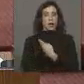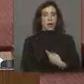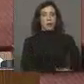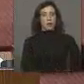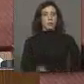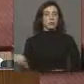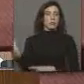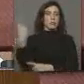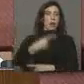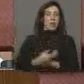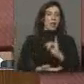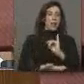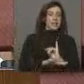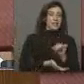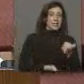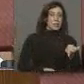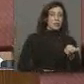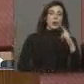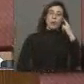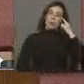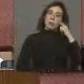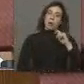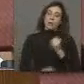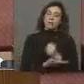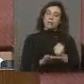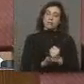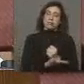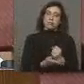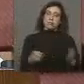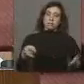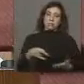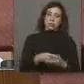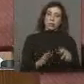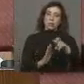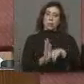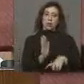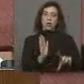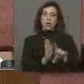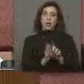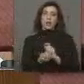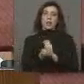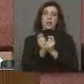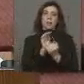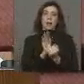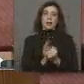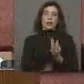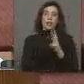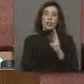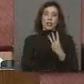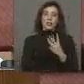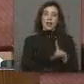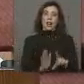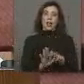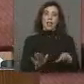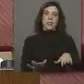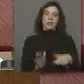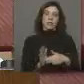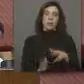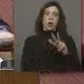e incluye la institución pertinente para que se despache un proyecto de ley que modifique el artículo tercero de la ley 19